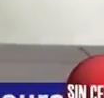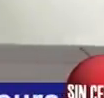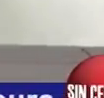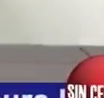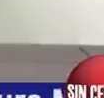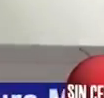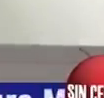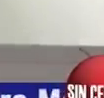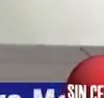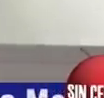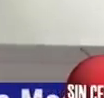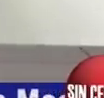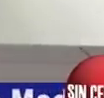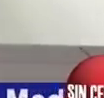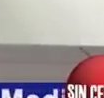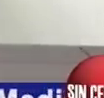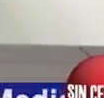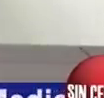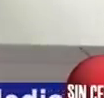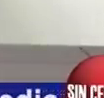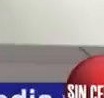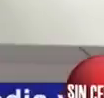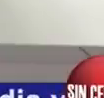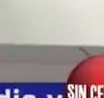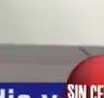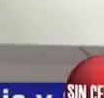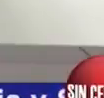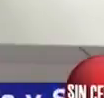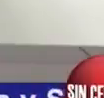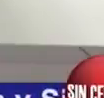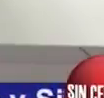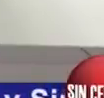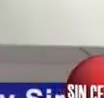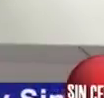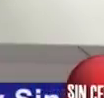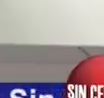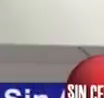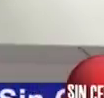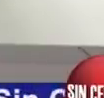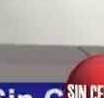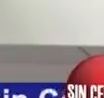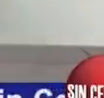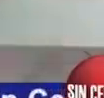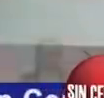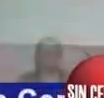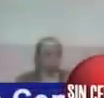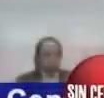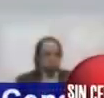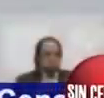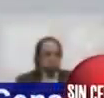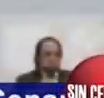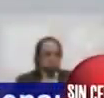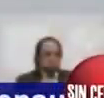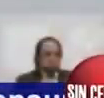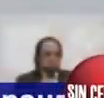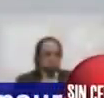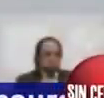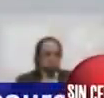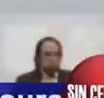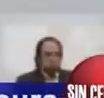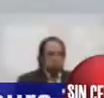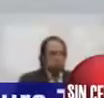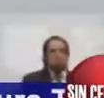te parece si escuchamos las declaraciones de Claudia Sheinbaum ante esta situación? Claro.